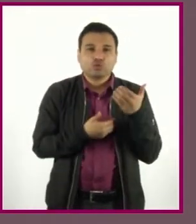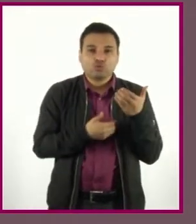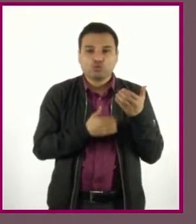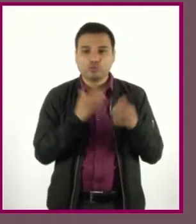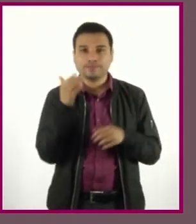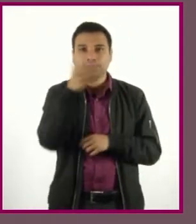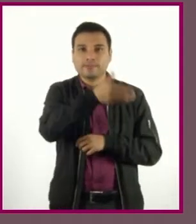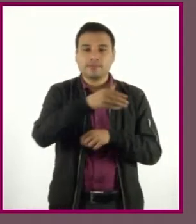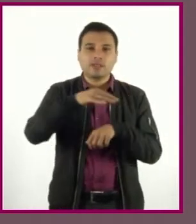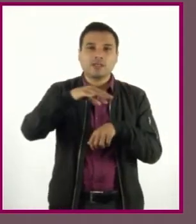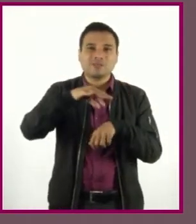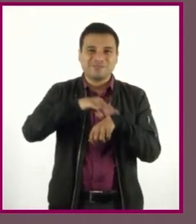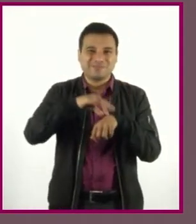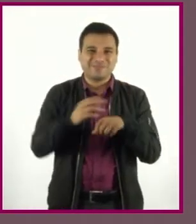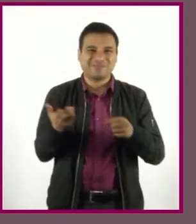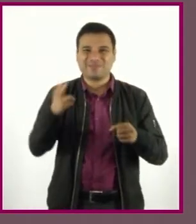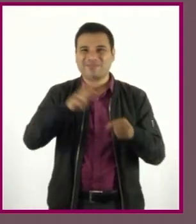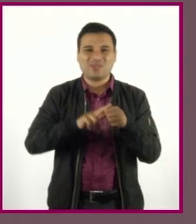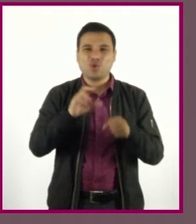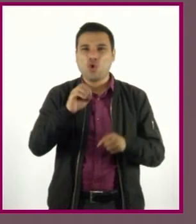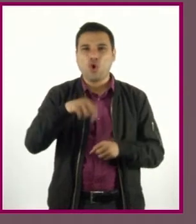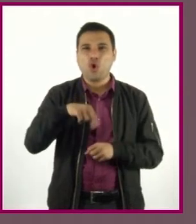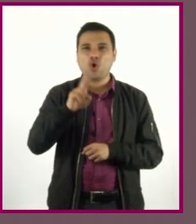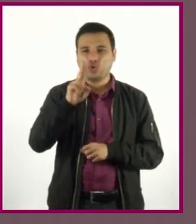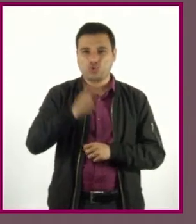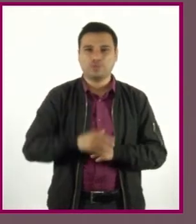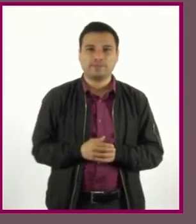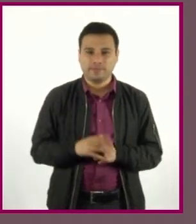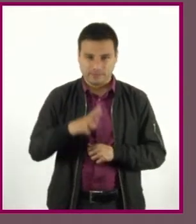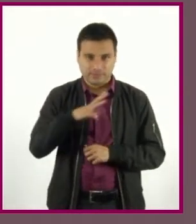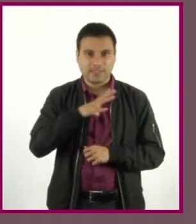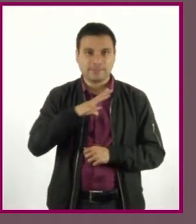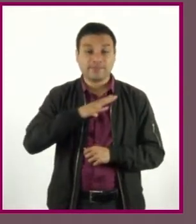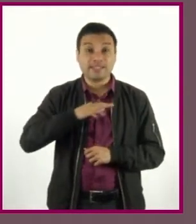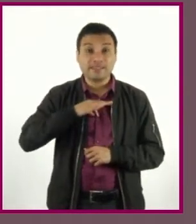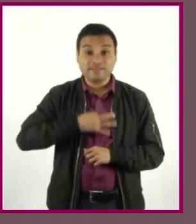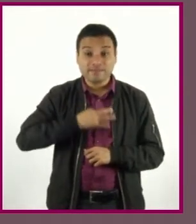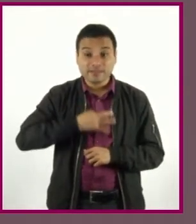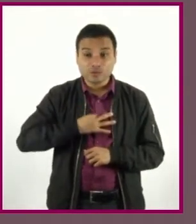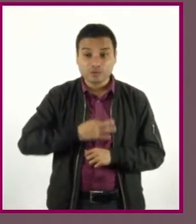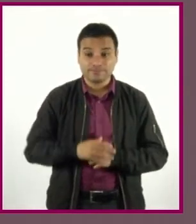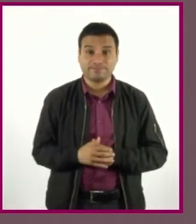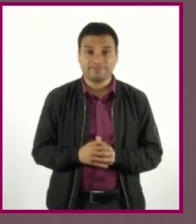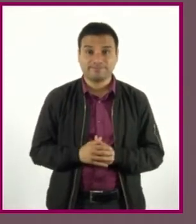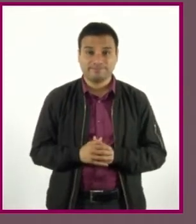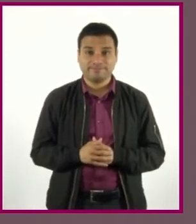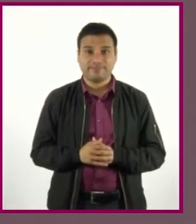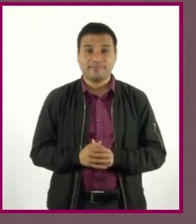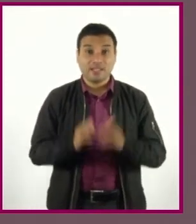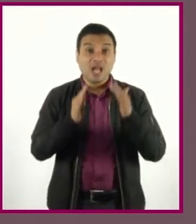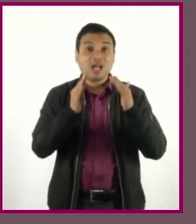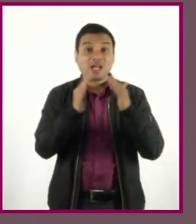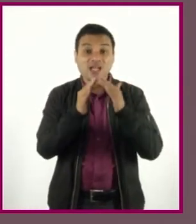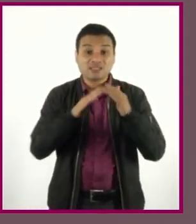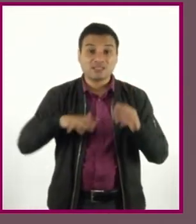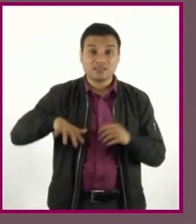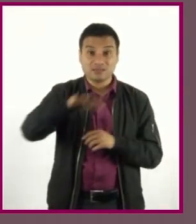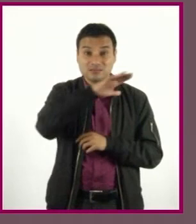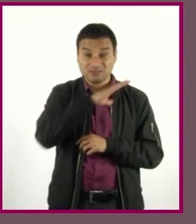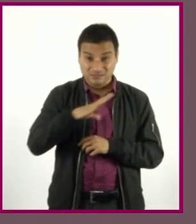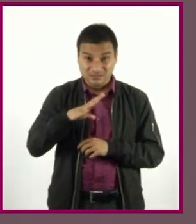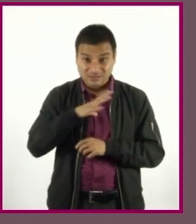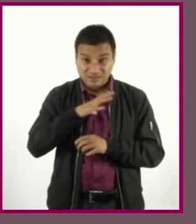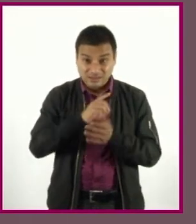la ONU en el cruce de Jaber Nasif. Tiene una infección. El lugar donde vivimos no es nada